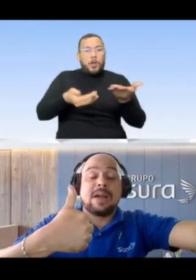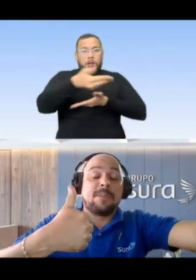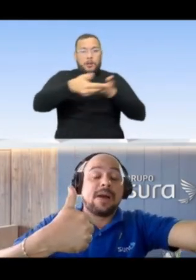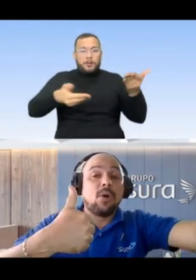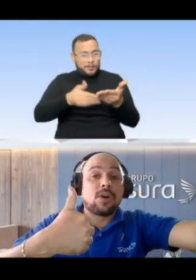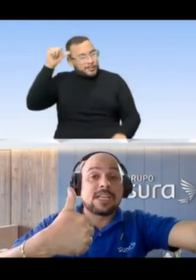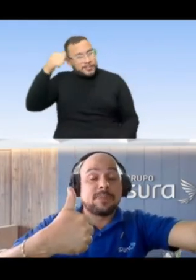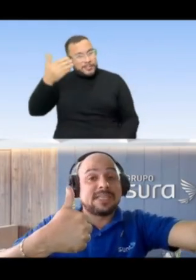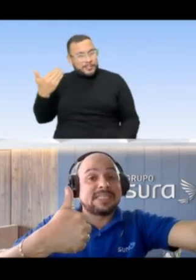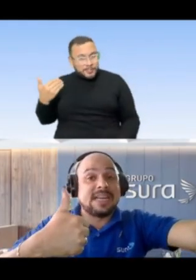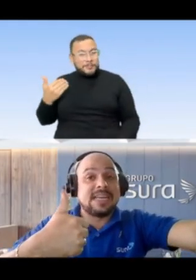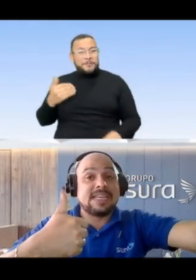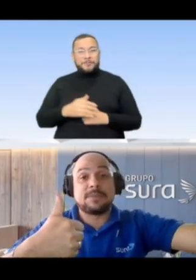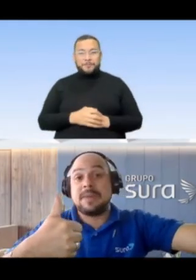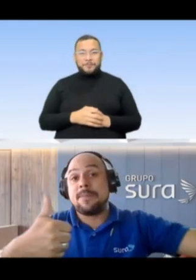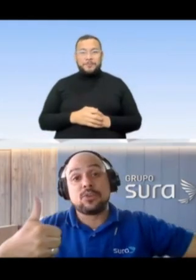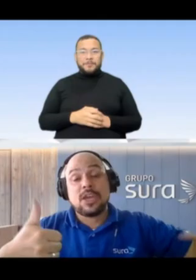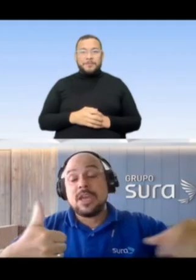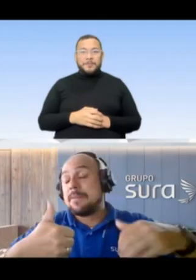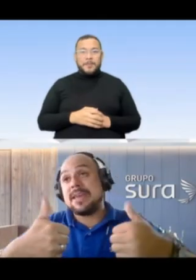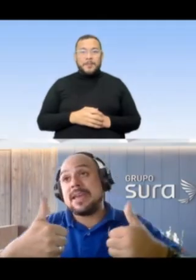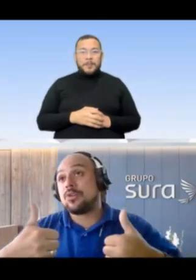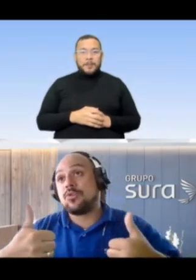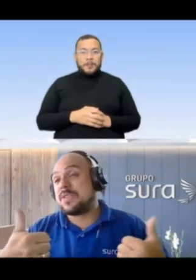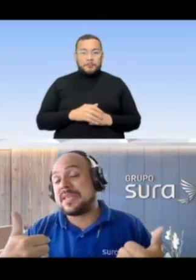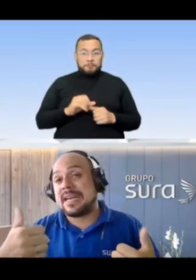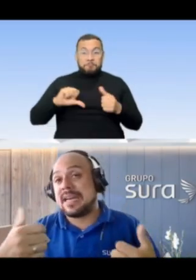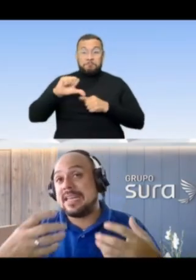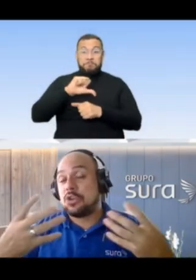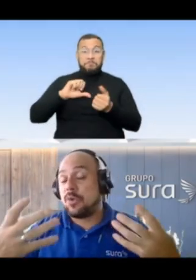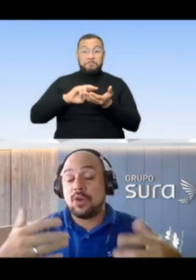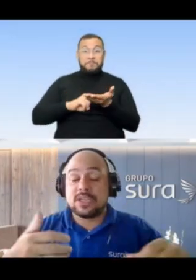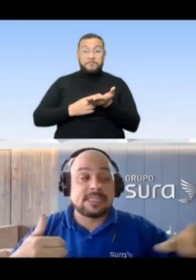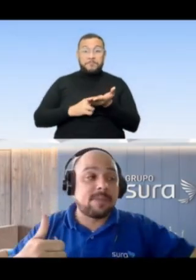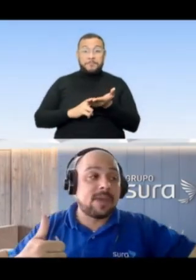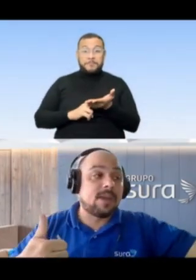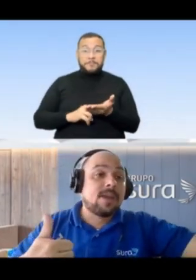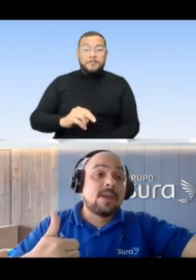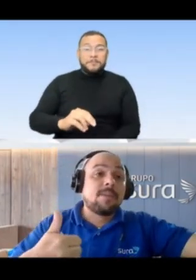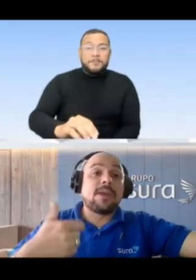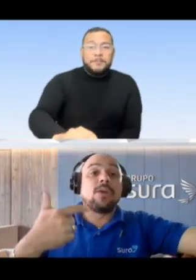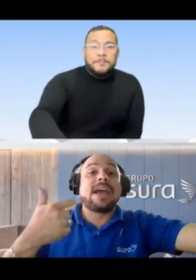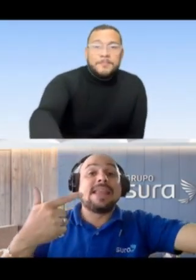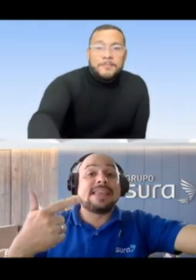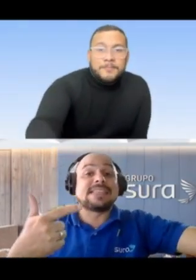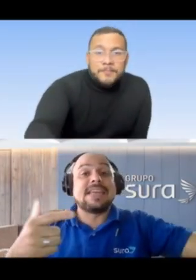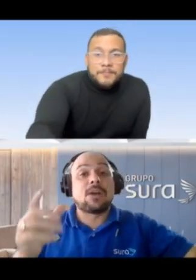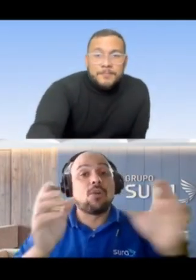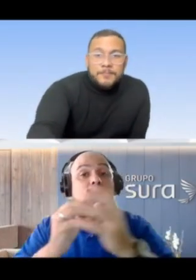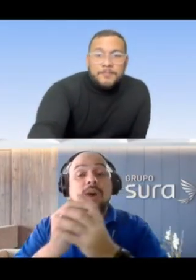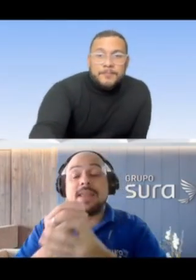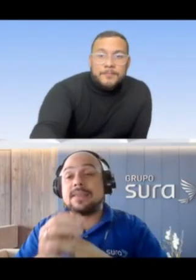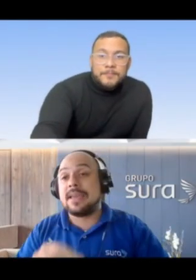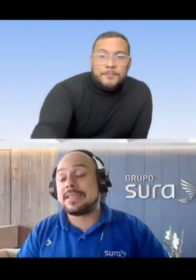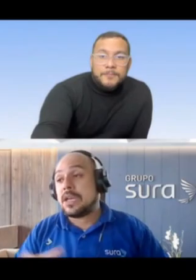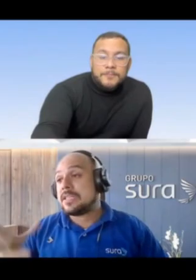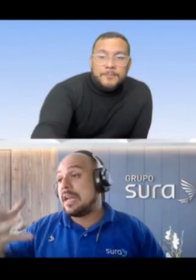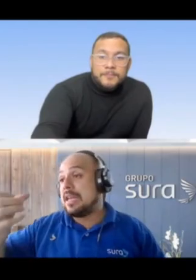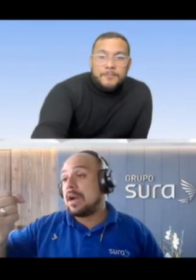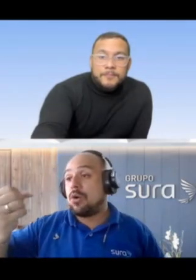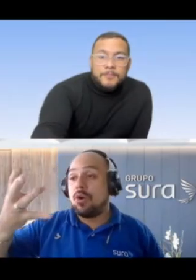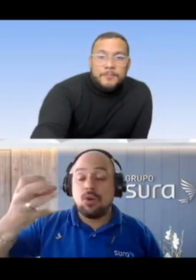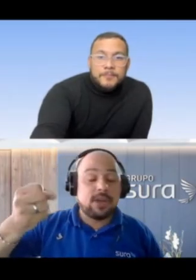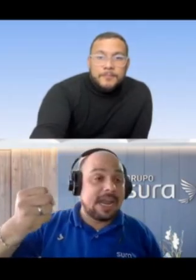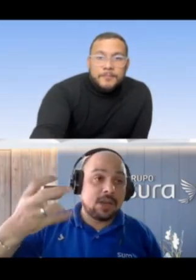calle? Tapabocas, mascarillas, veíamos unas mascarillas novedosas también, pero la gente salía con